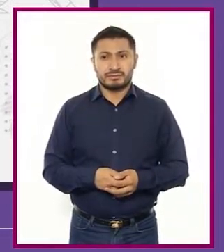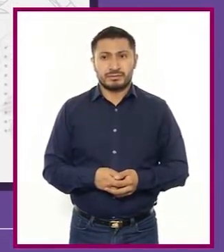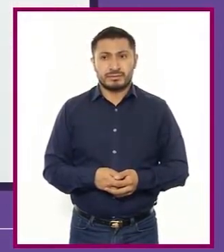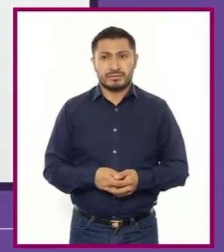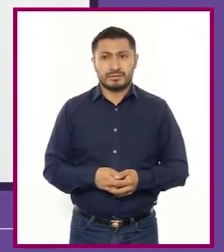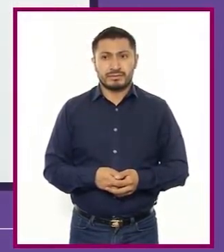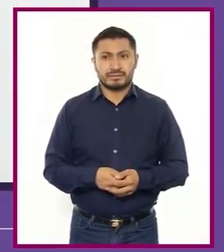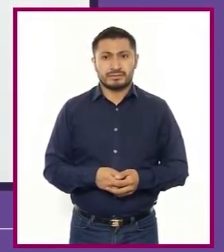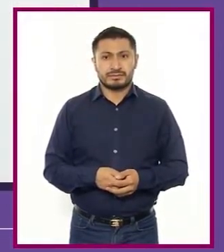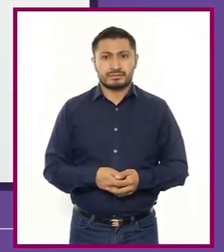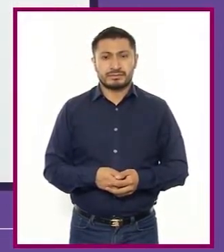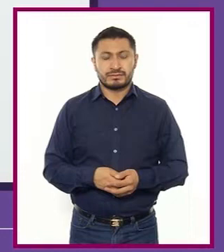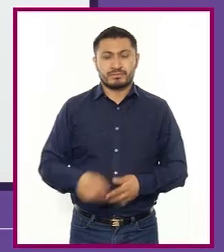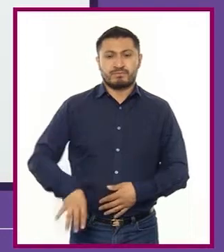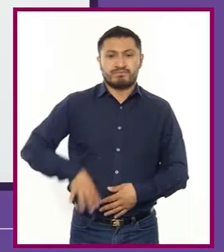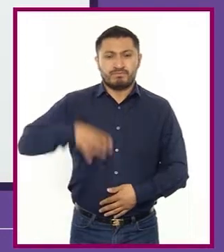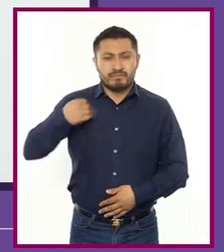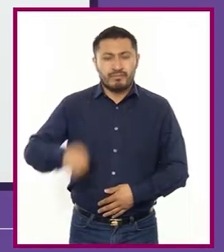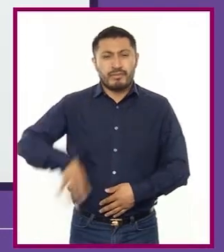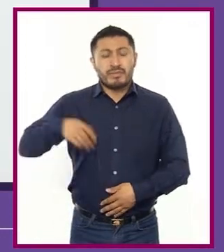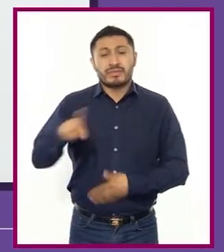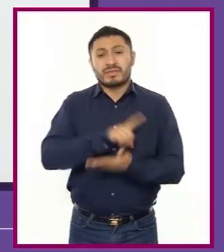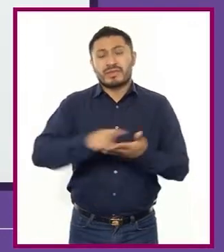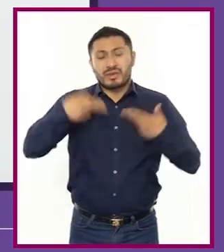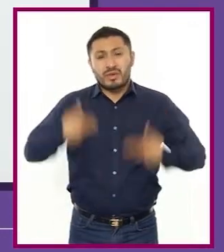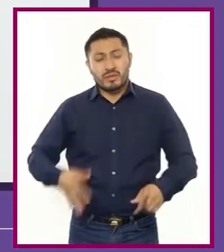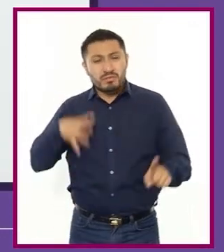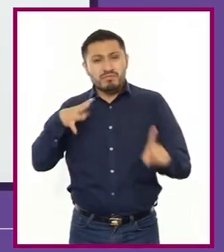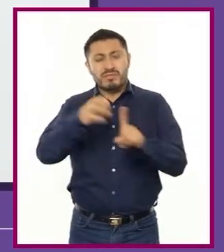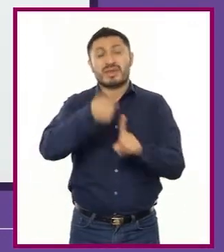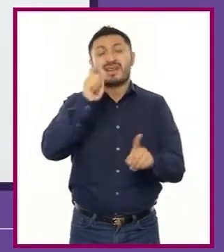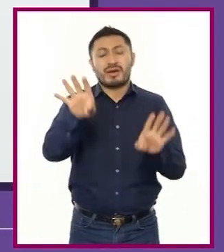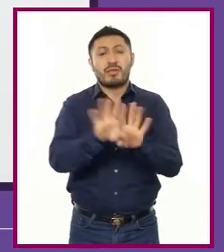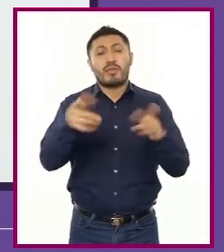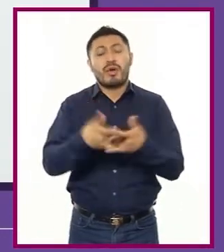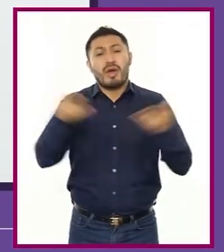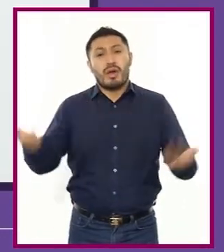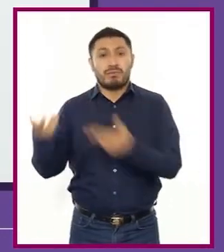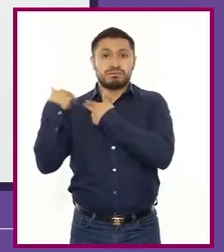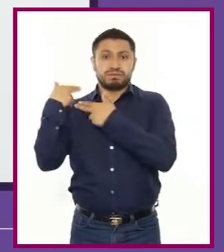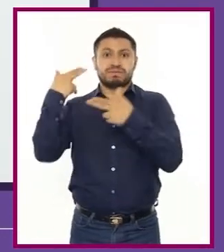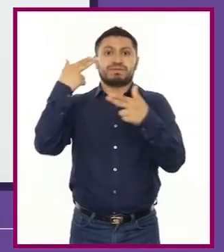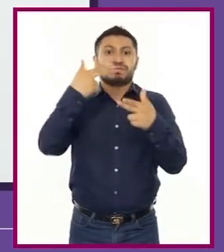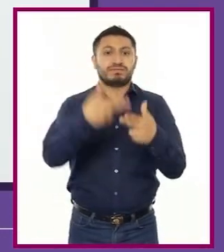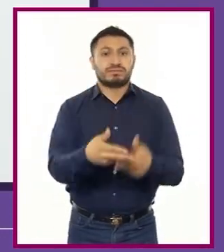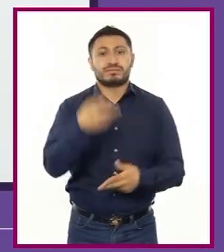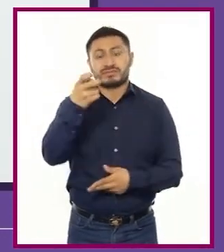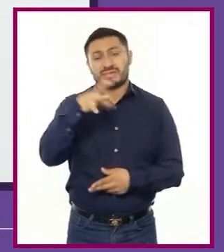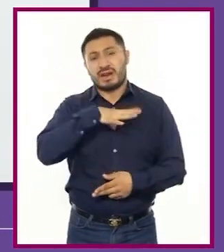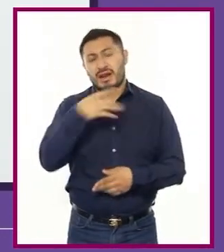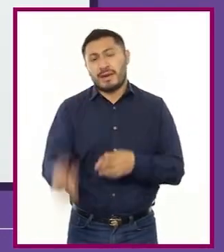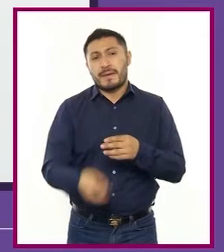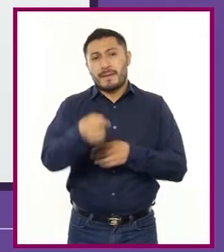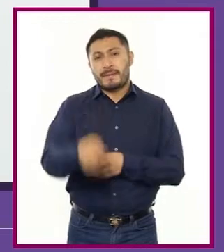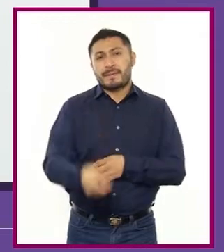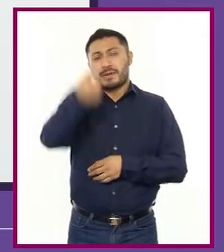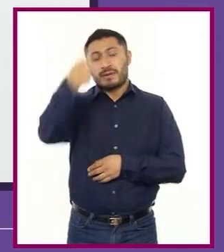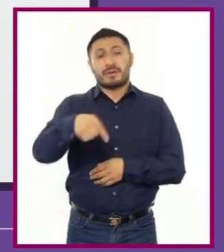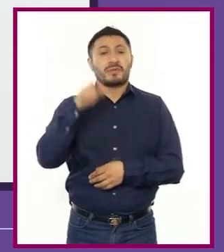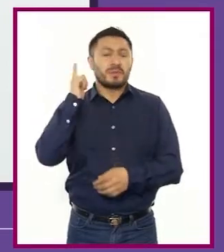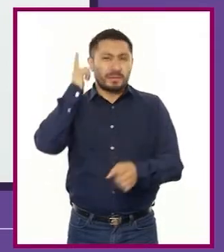La lucha por los derechos humanos es una historia larga. hay un primer momento que